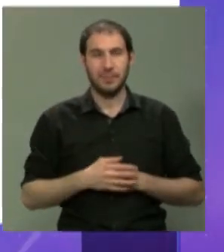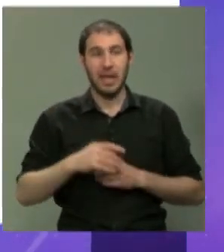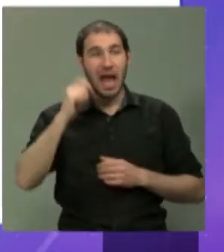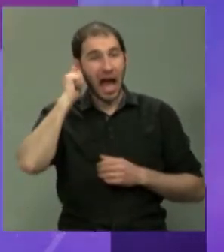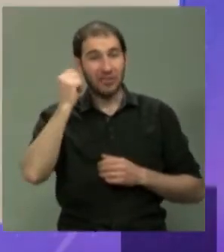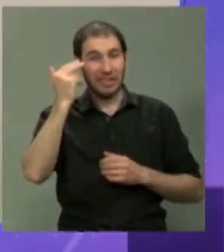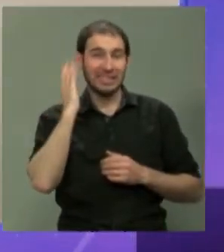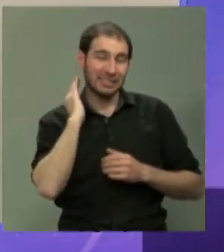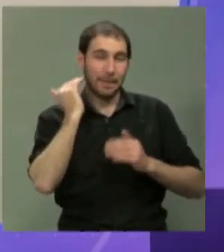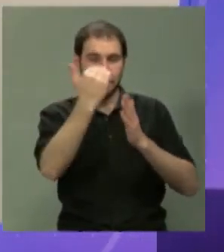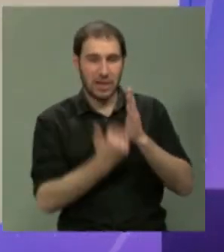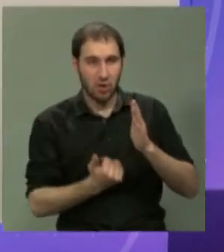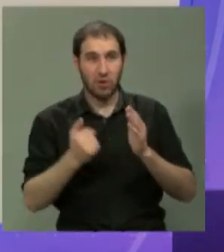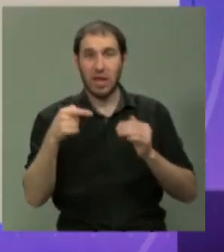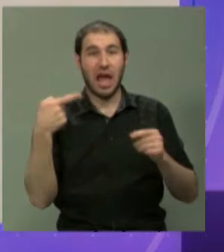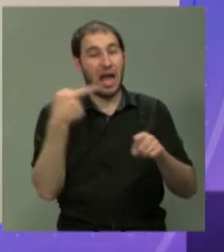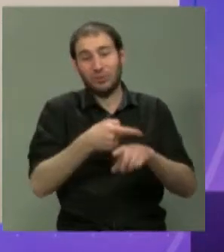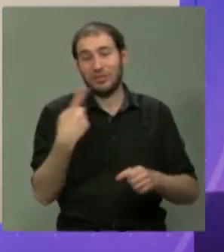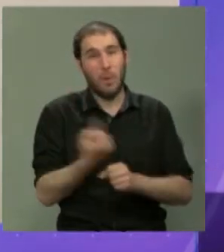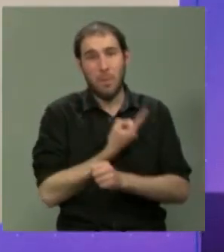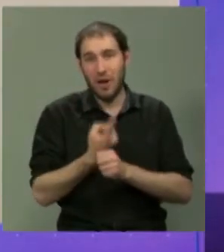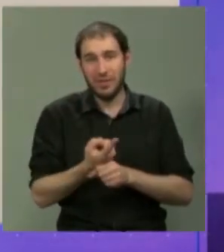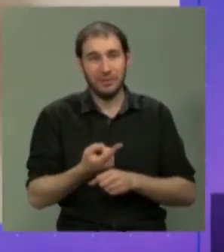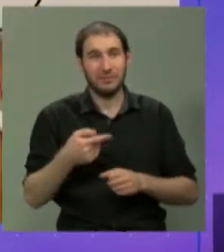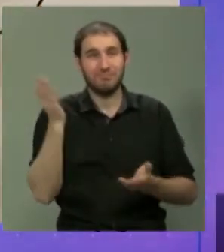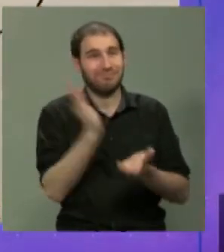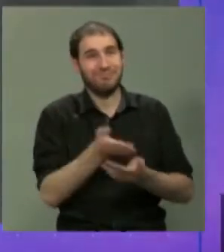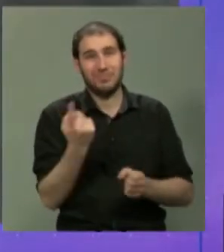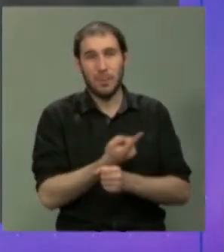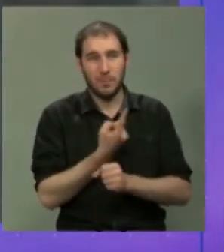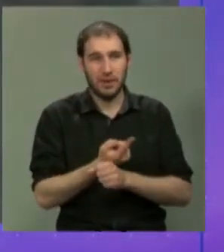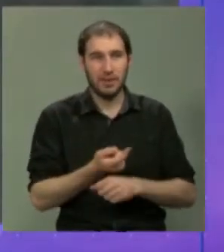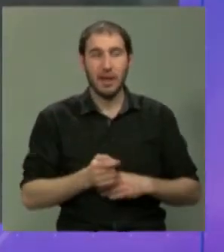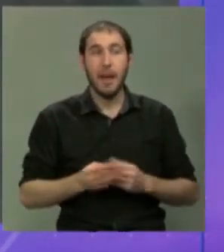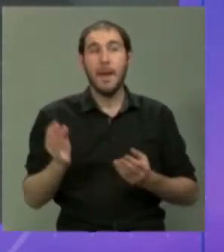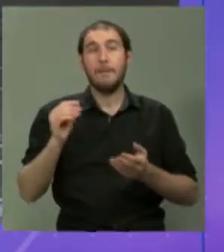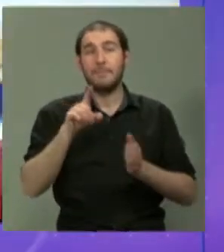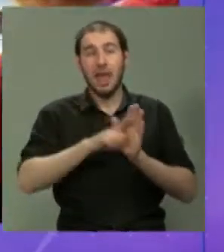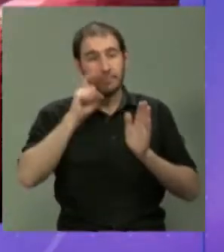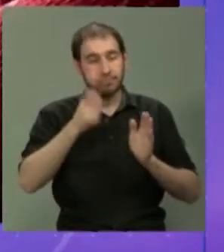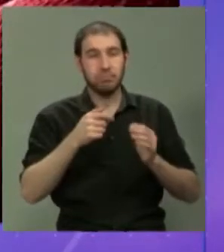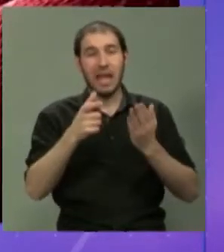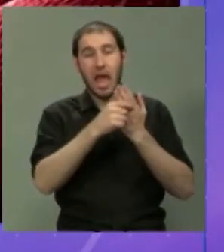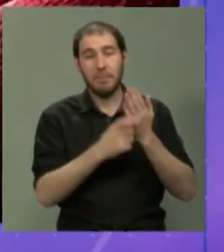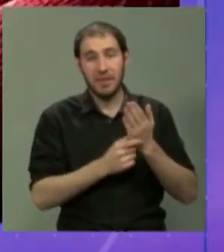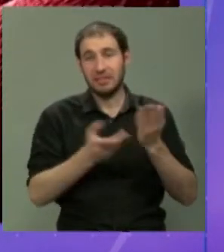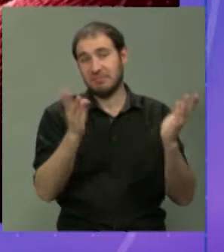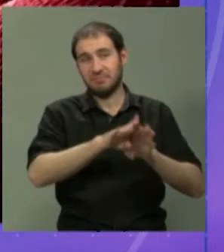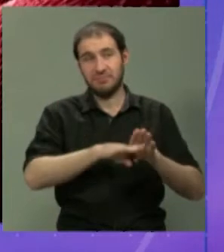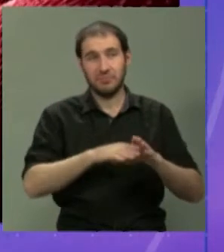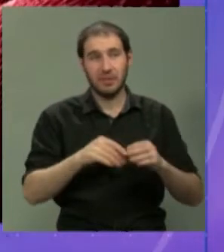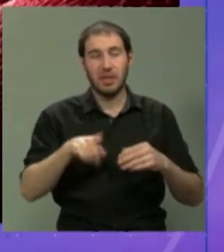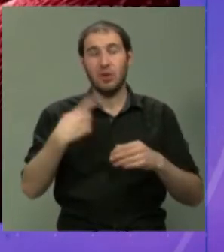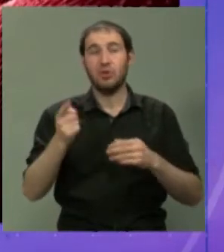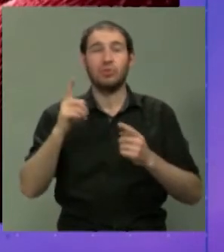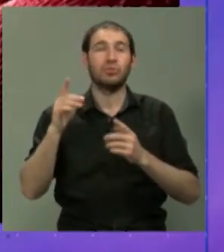menores de 16 son absolutamente inimputables y no punibles. Si se les imputa un delito, el expediente penal se cierra y se abre